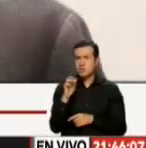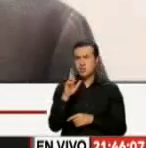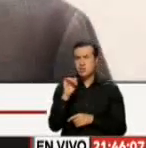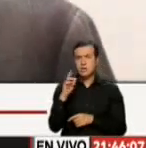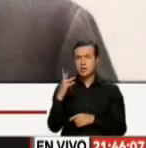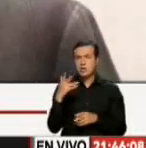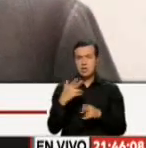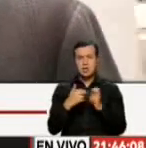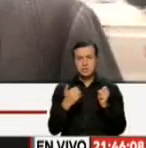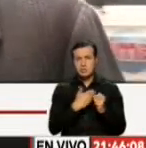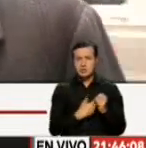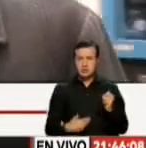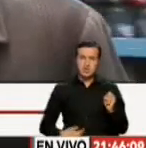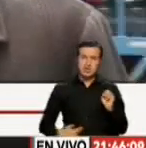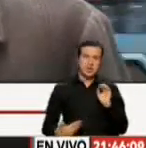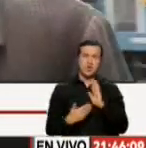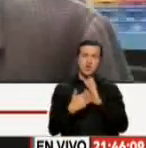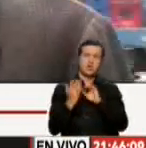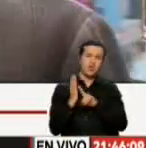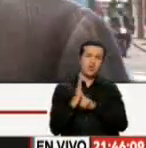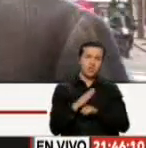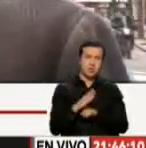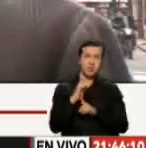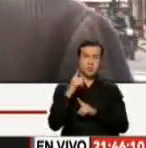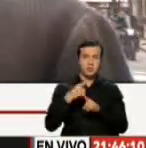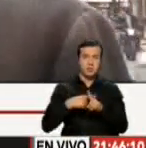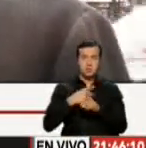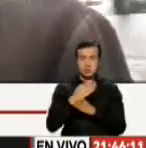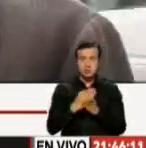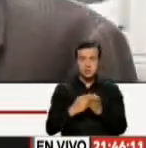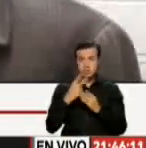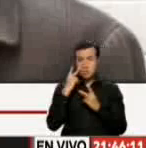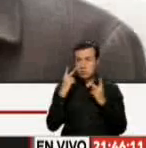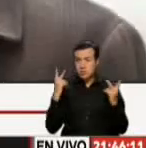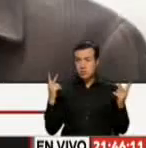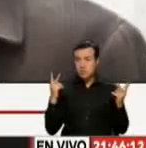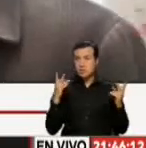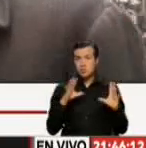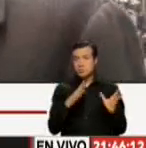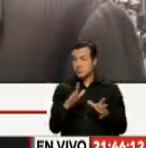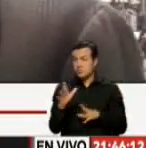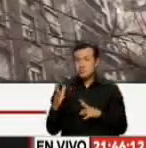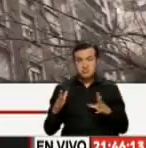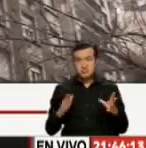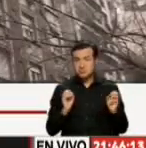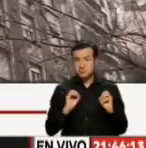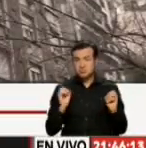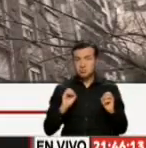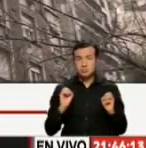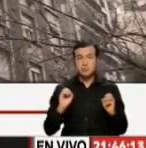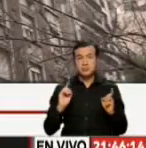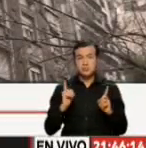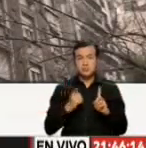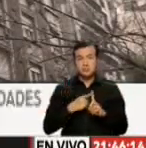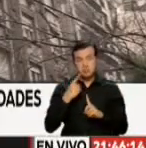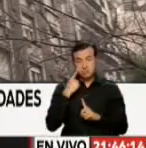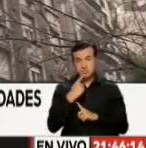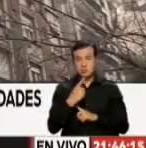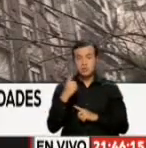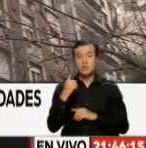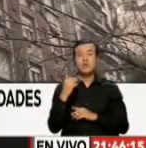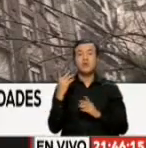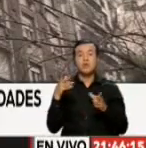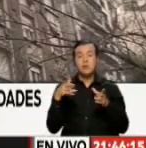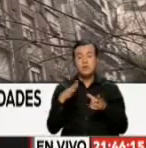de una ex presidenta de la nación, porque después de un mes y medio, ¿qué pueden encontrar en ningún lugar? Nada. El primer inmueble registrado es un